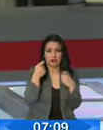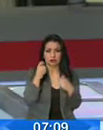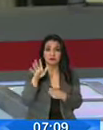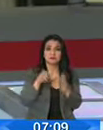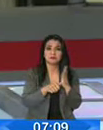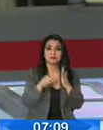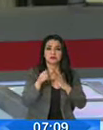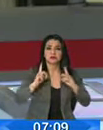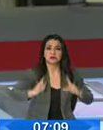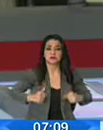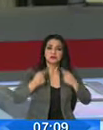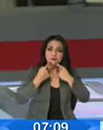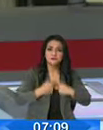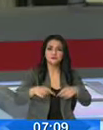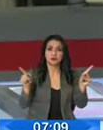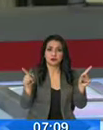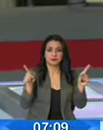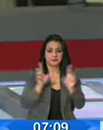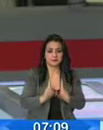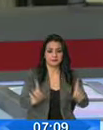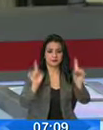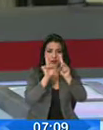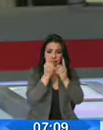Salud en un informe establecido.